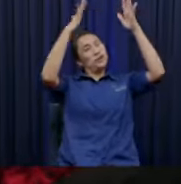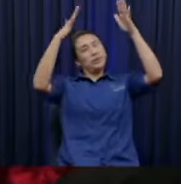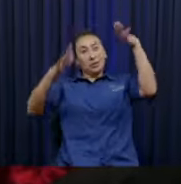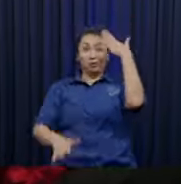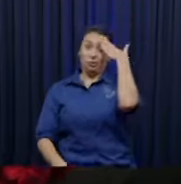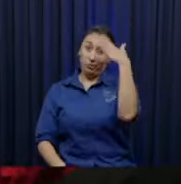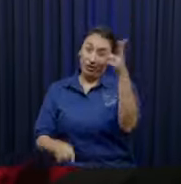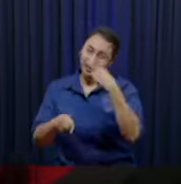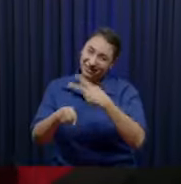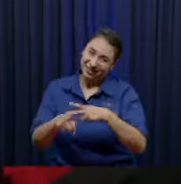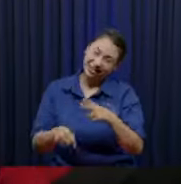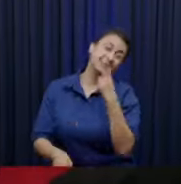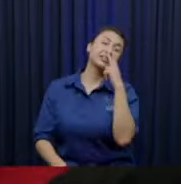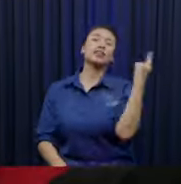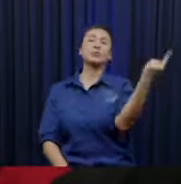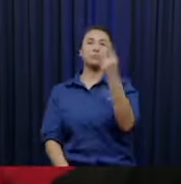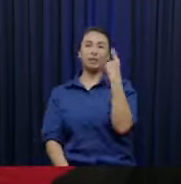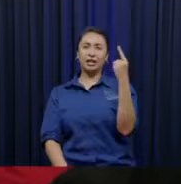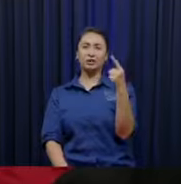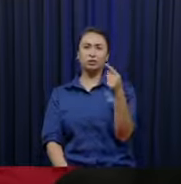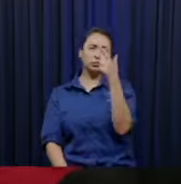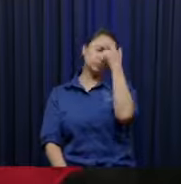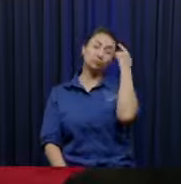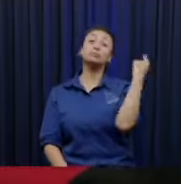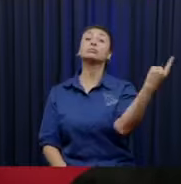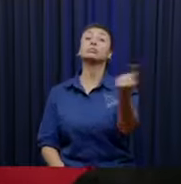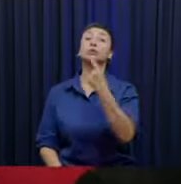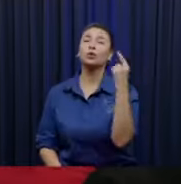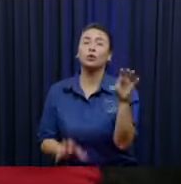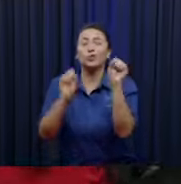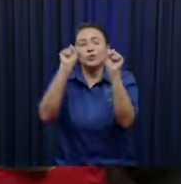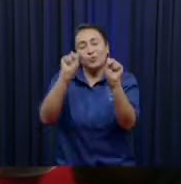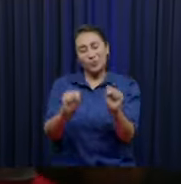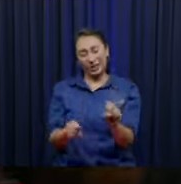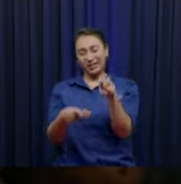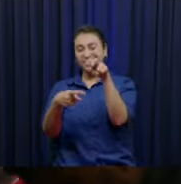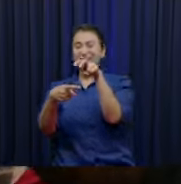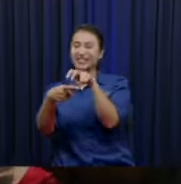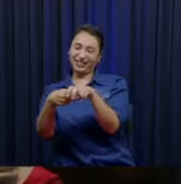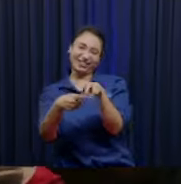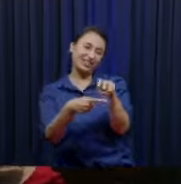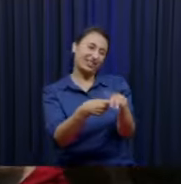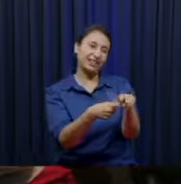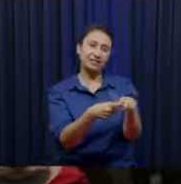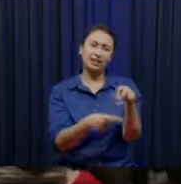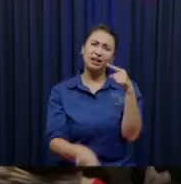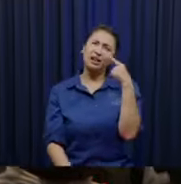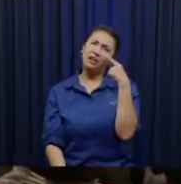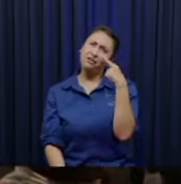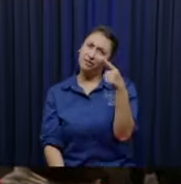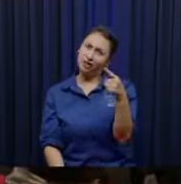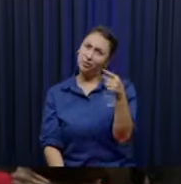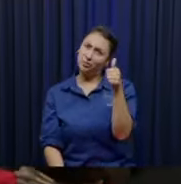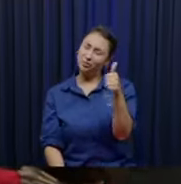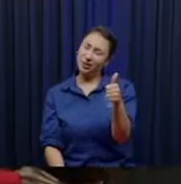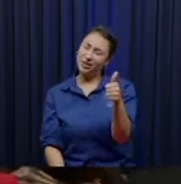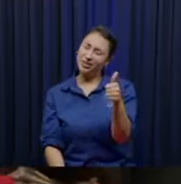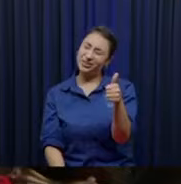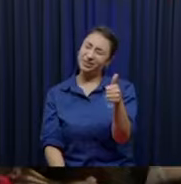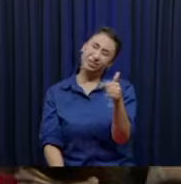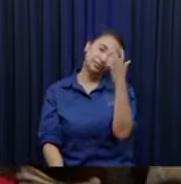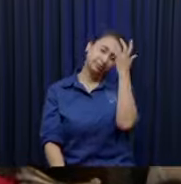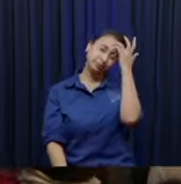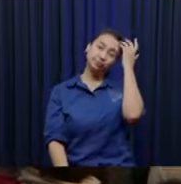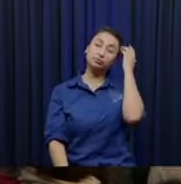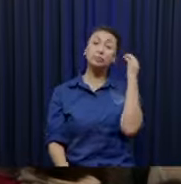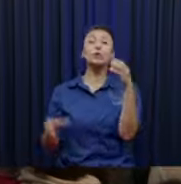Buenas tardes, hermanos. Pueden tomar su lugar, por favor. Qué bueno vernos, ¿verdad? Pueden descender, mis